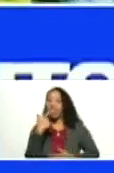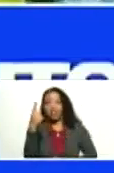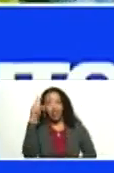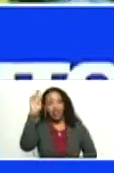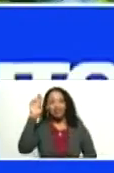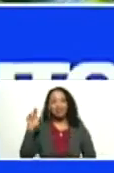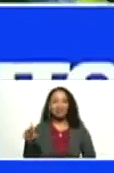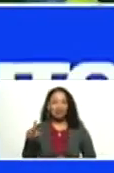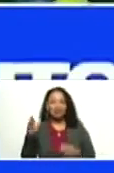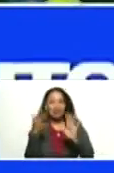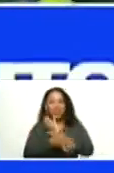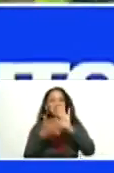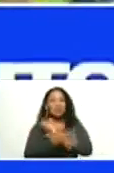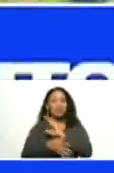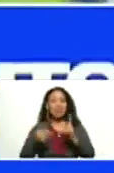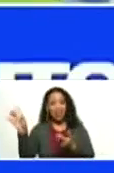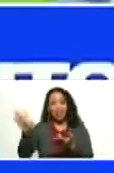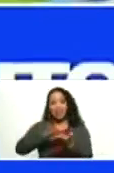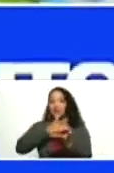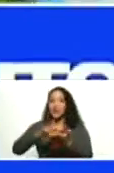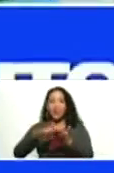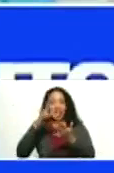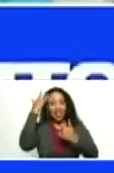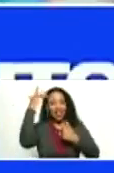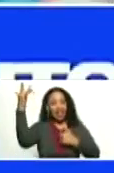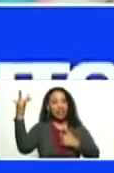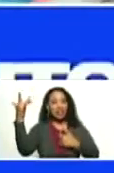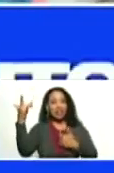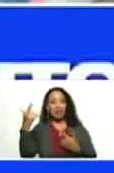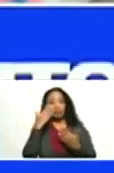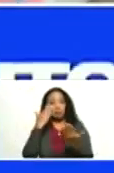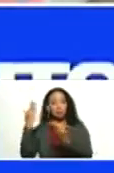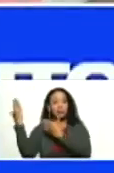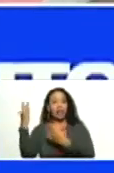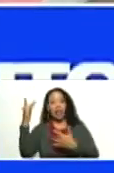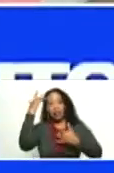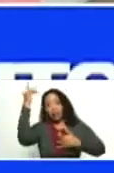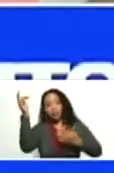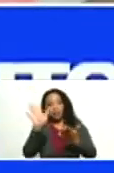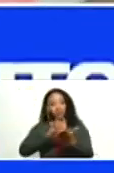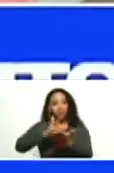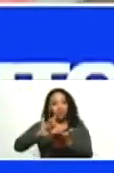es también digital. Inteligencia artificial, aquí está la inteligencia artificial.